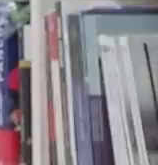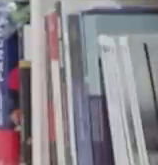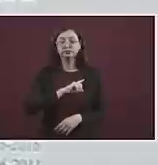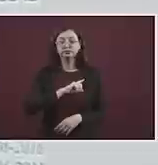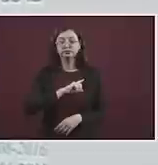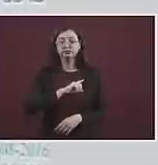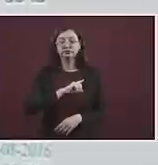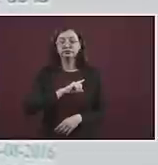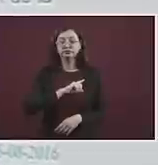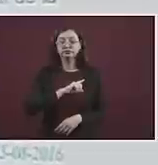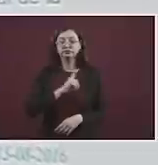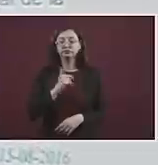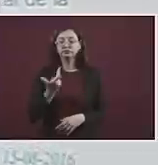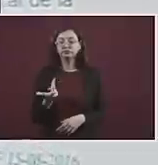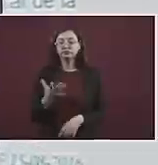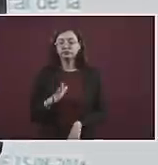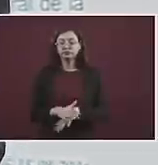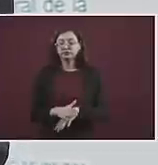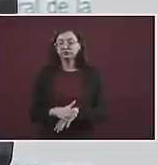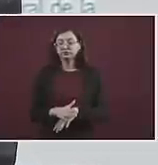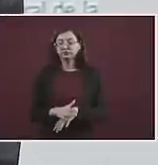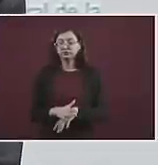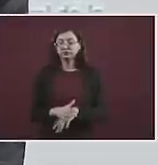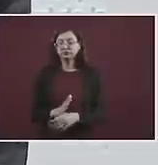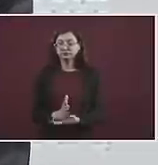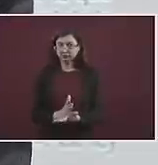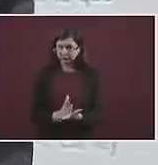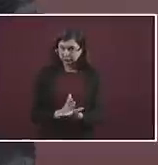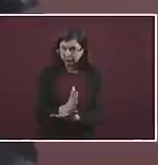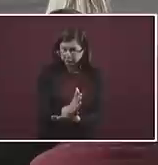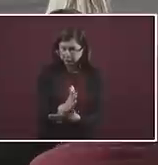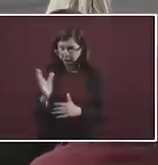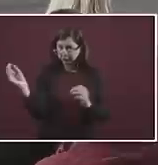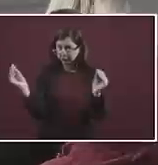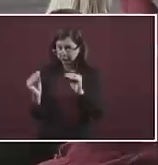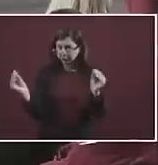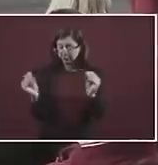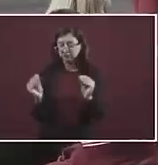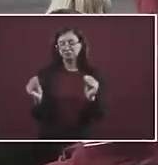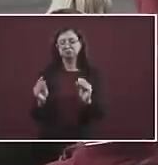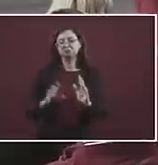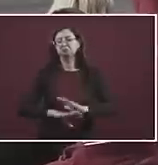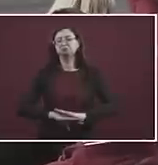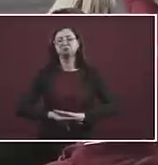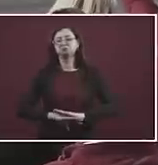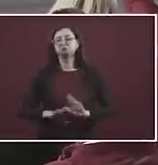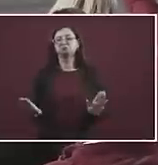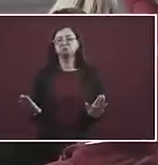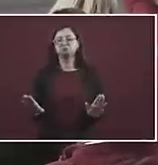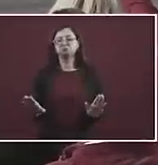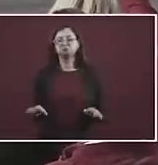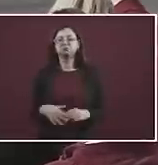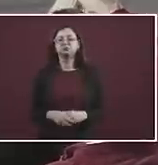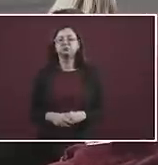el proceso democrático de un pueblo, el respeto a ese pueblo. Ya nosotros hemos